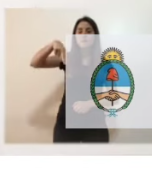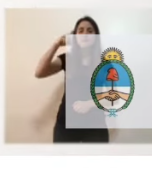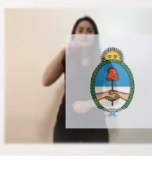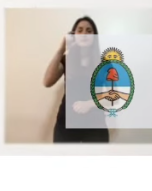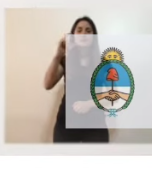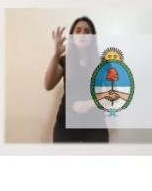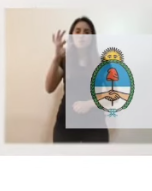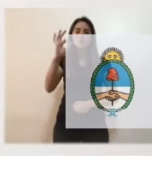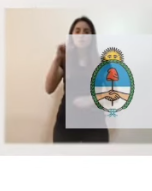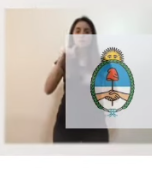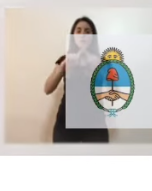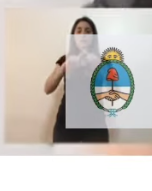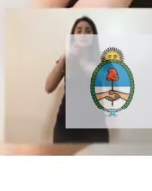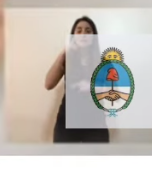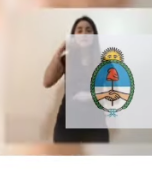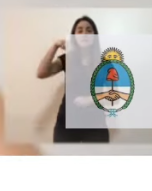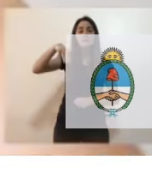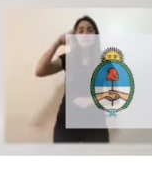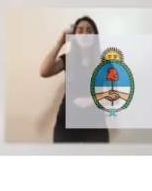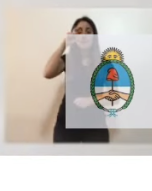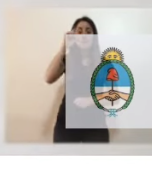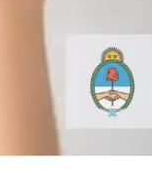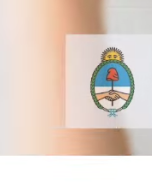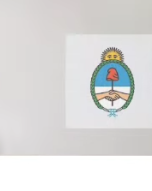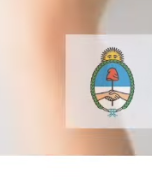Nico. Sime.